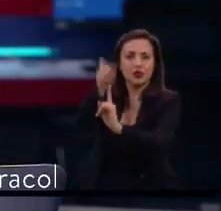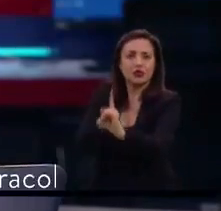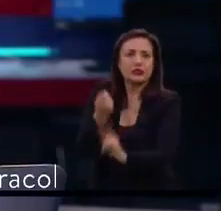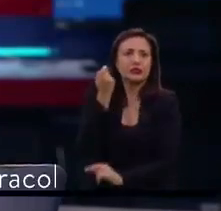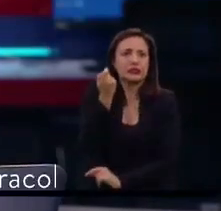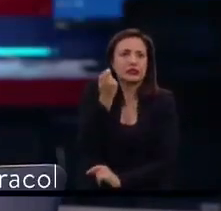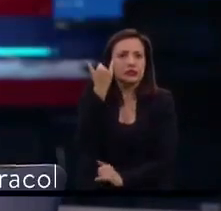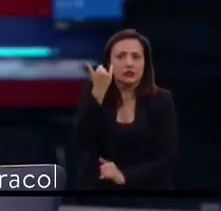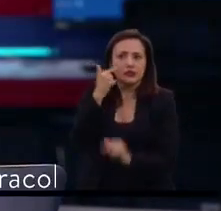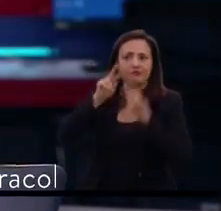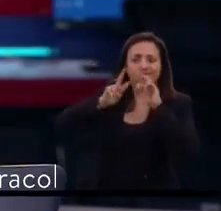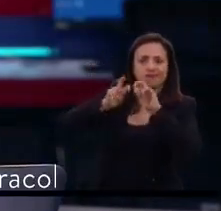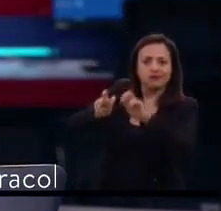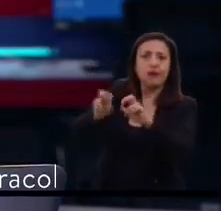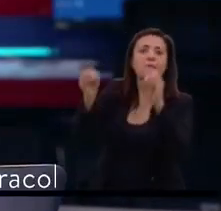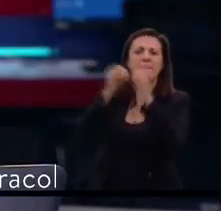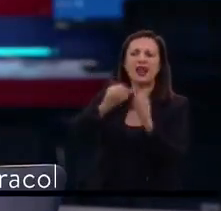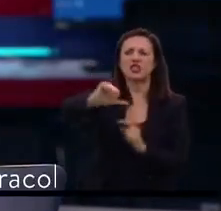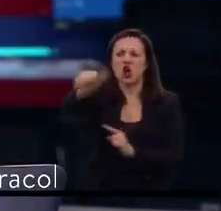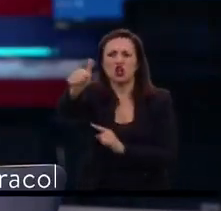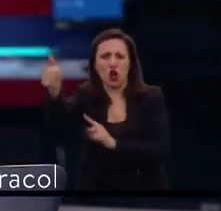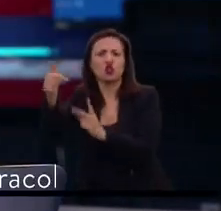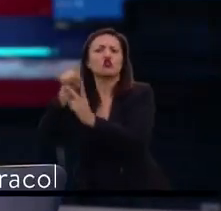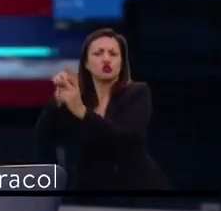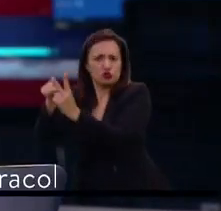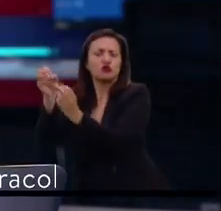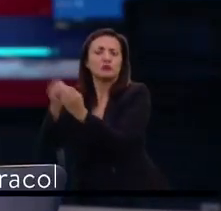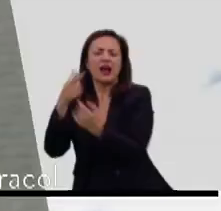nacionales más. ¿Cómo entender este caso? Aquí les contamos.